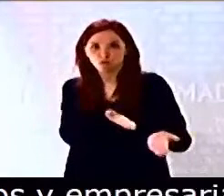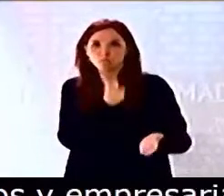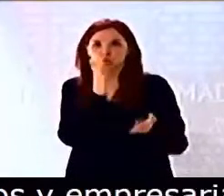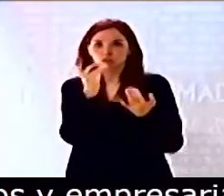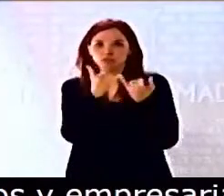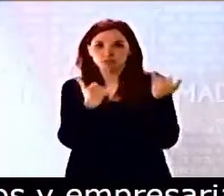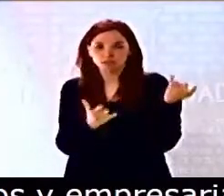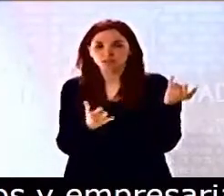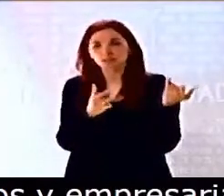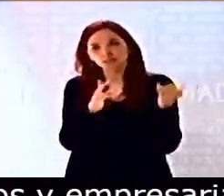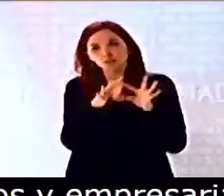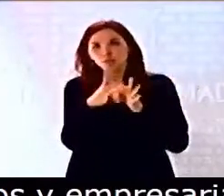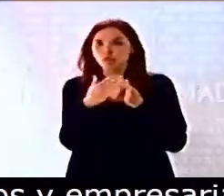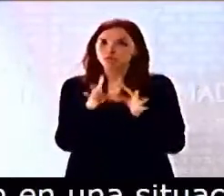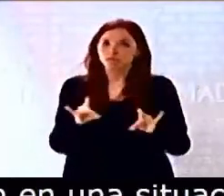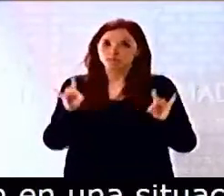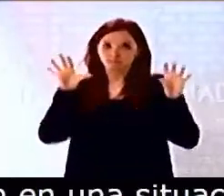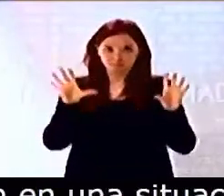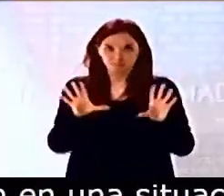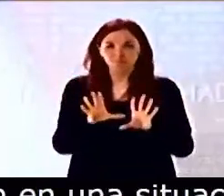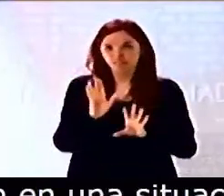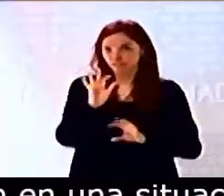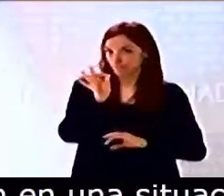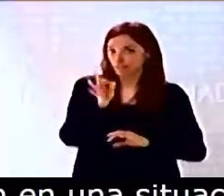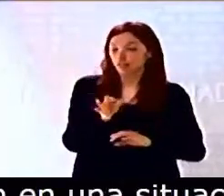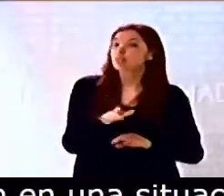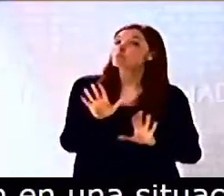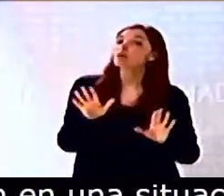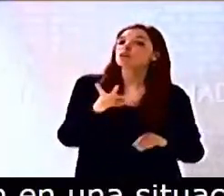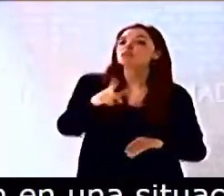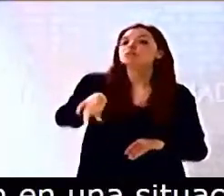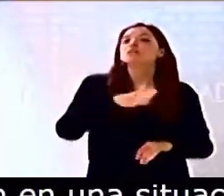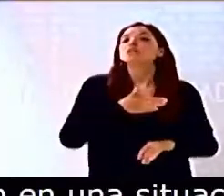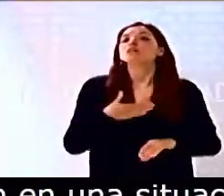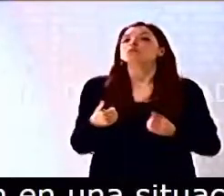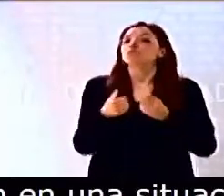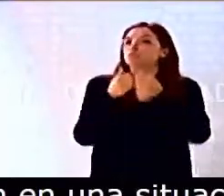crítica, muy crítica, pero ellos lo que piden es trabajar.